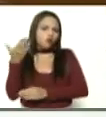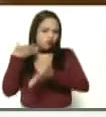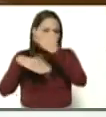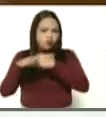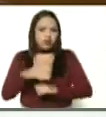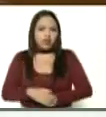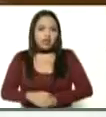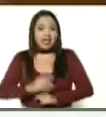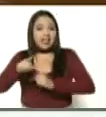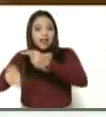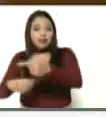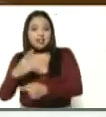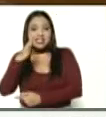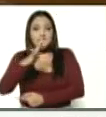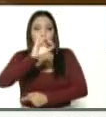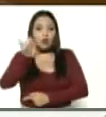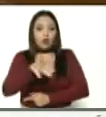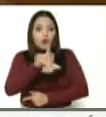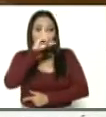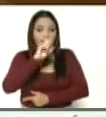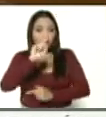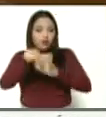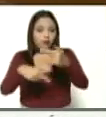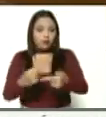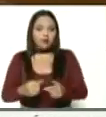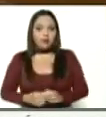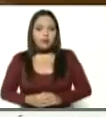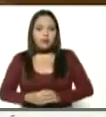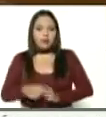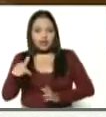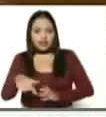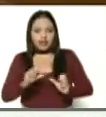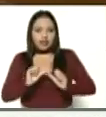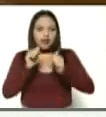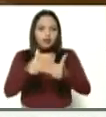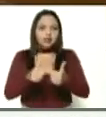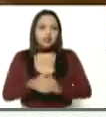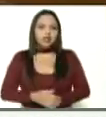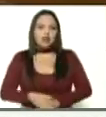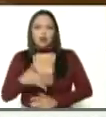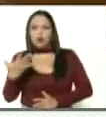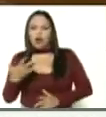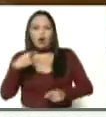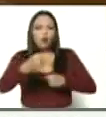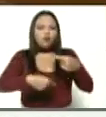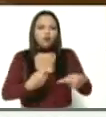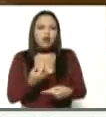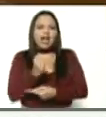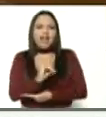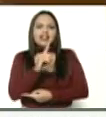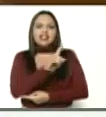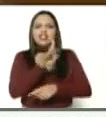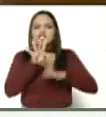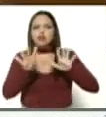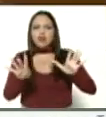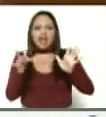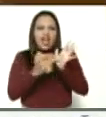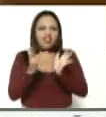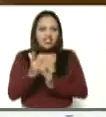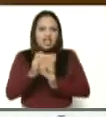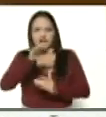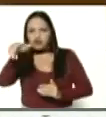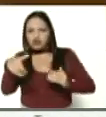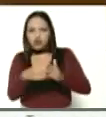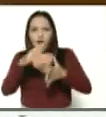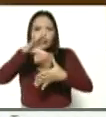el 5 de julio, un año después, ¿no? Y aquí entramos a cuál es ese impacto que tuvo el 19 de abril en el continente. Es